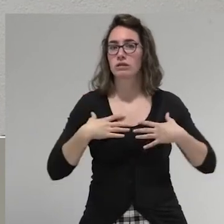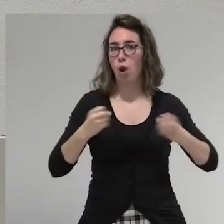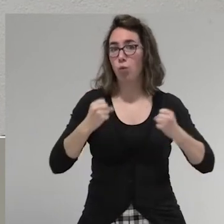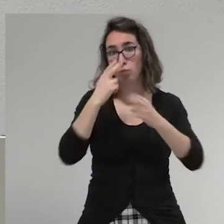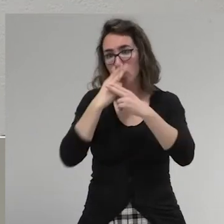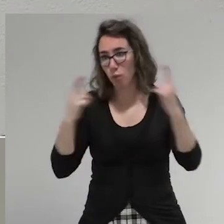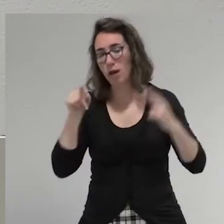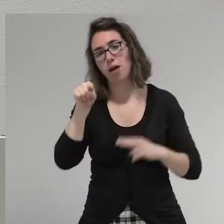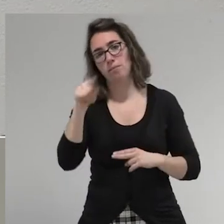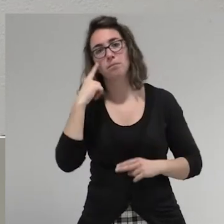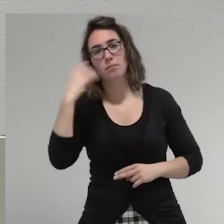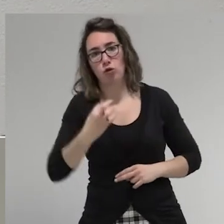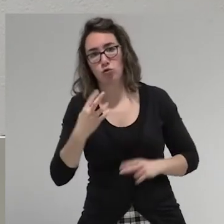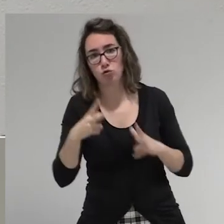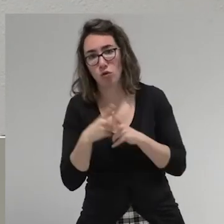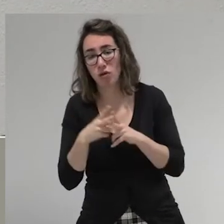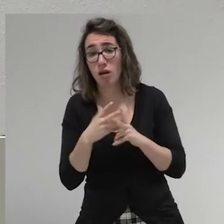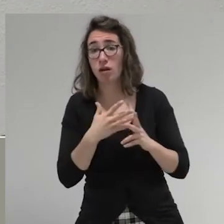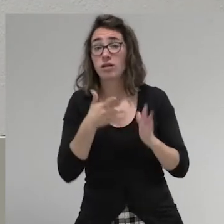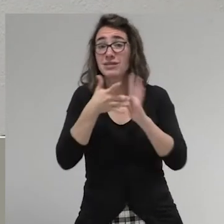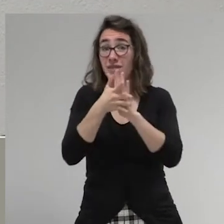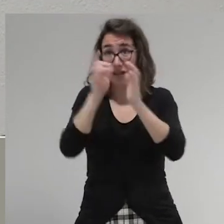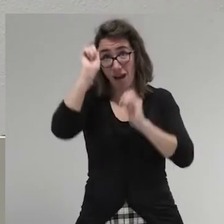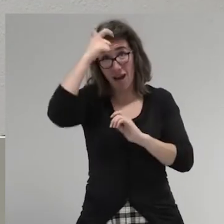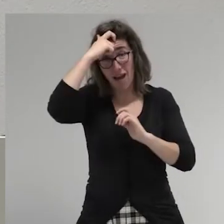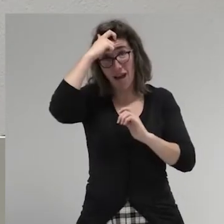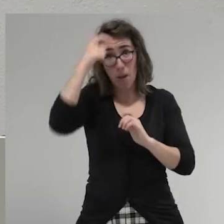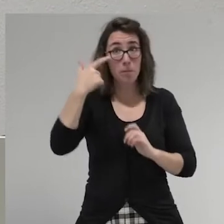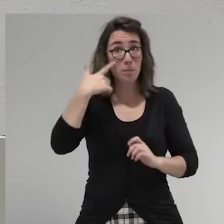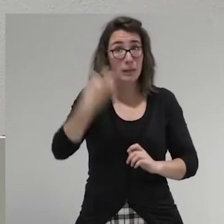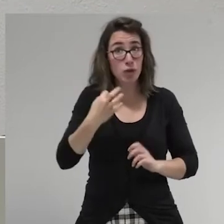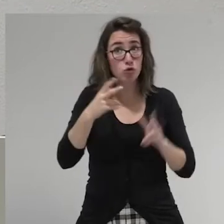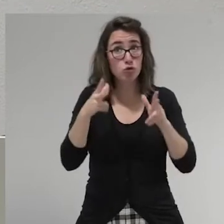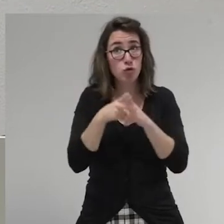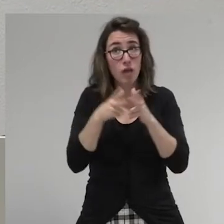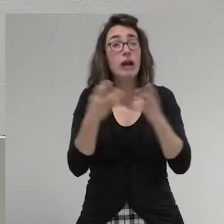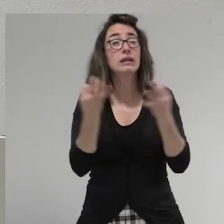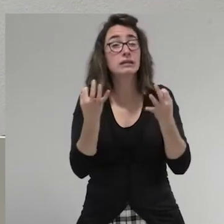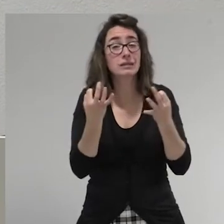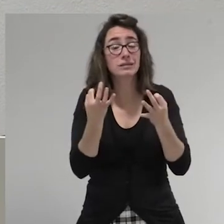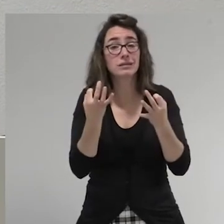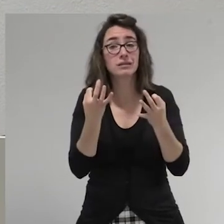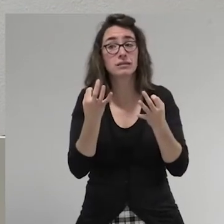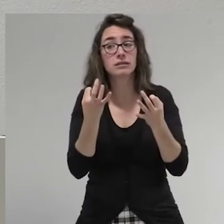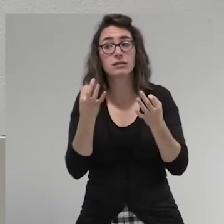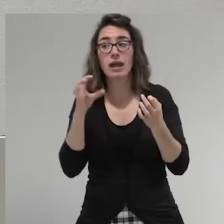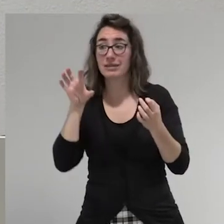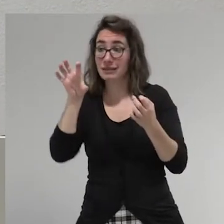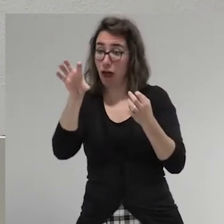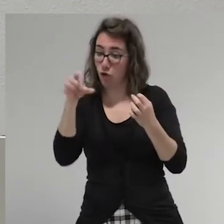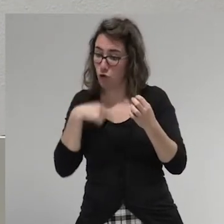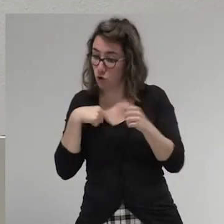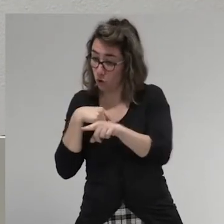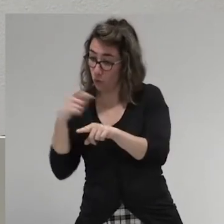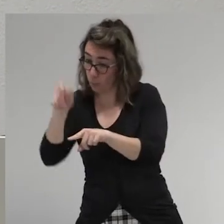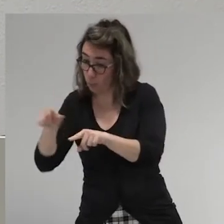social es lo que el Estado, no lo que dice que, digamos, no lo que dice que protege, sino lo que